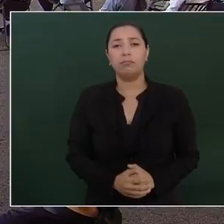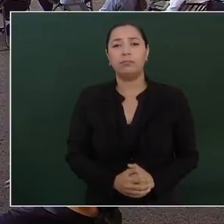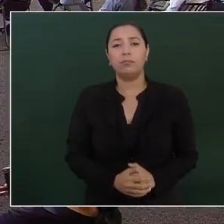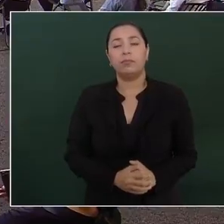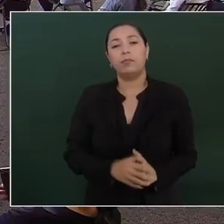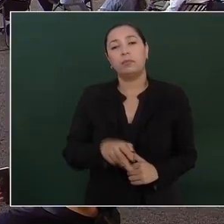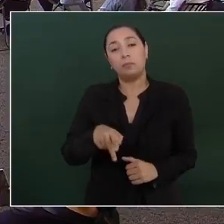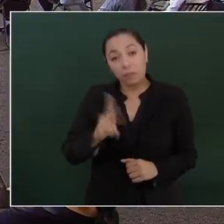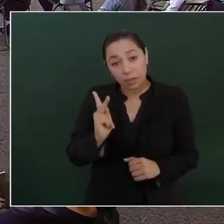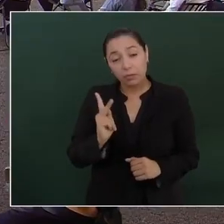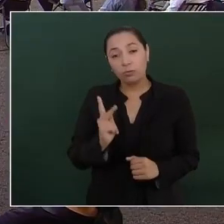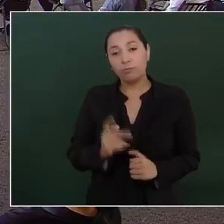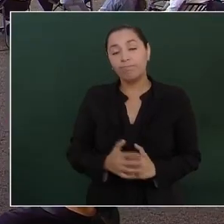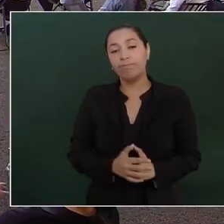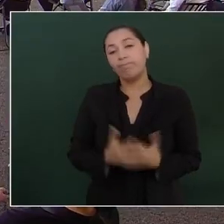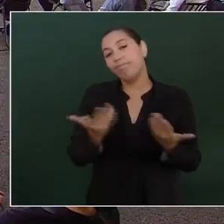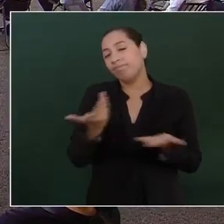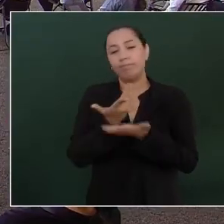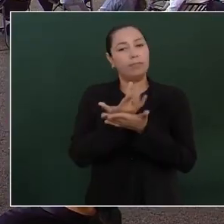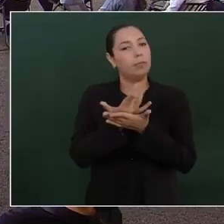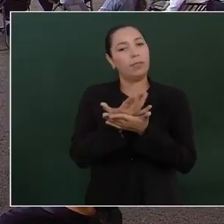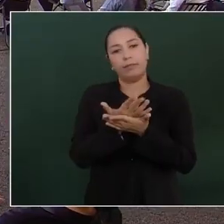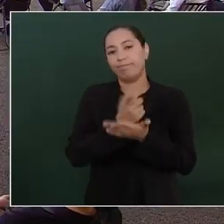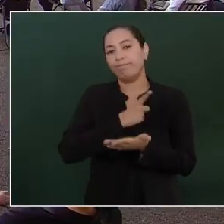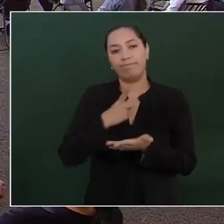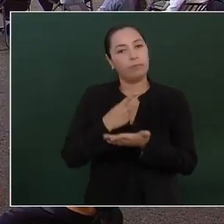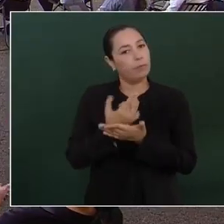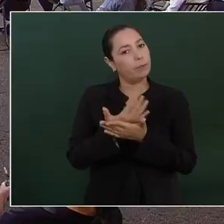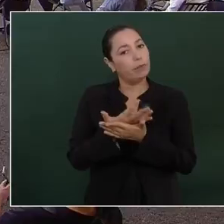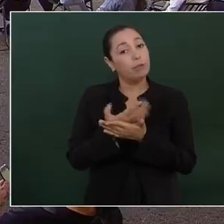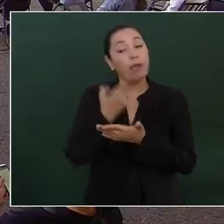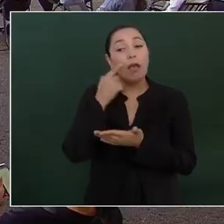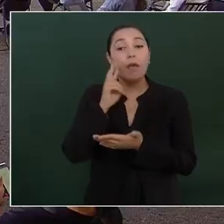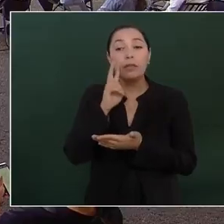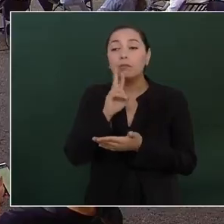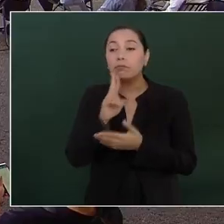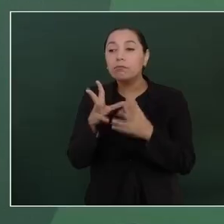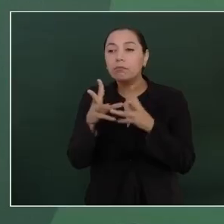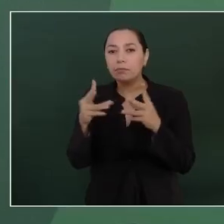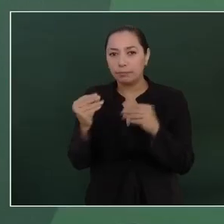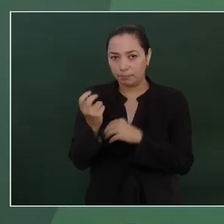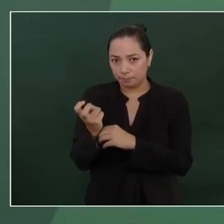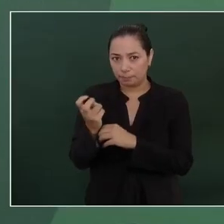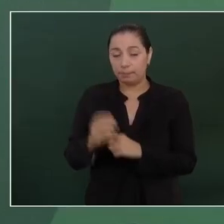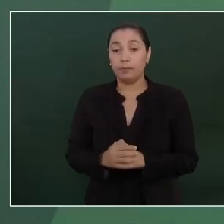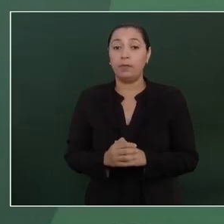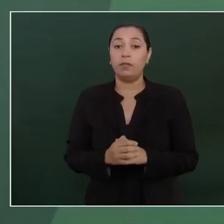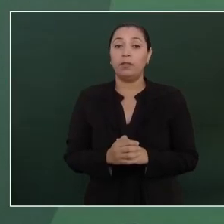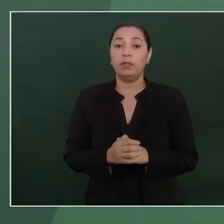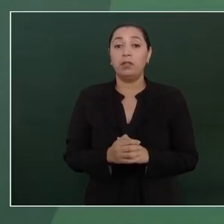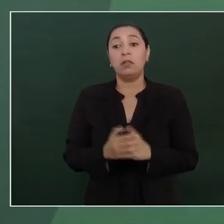Pero hay que esperar a que resuelvan. Lo